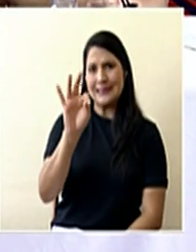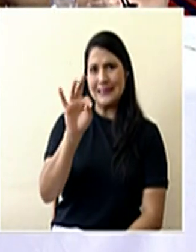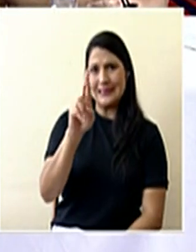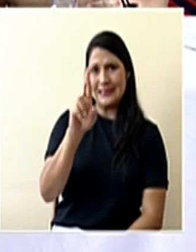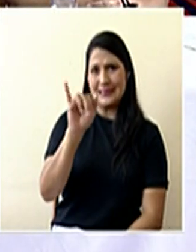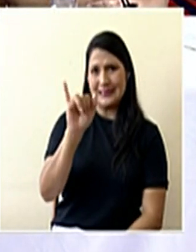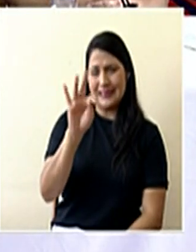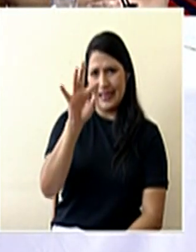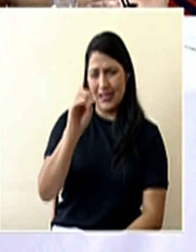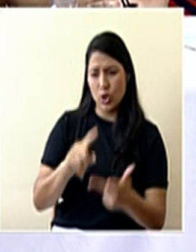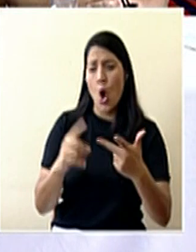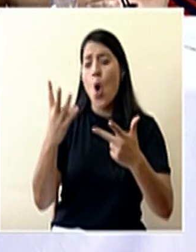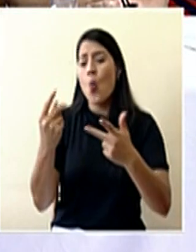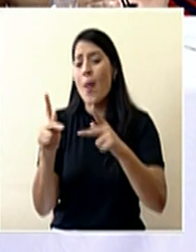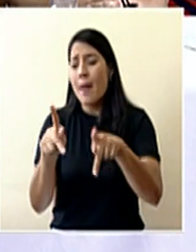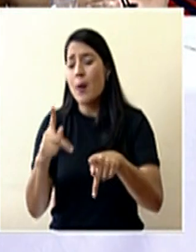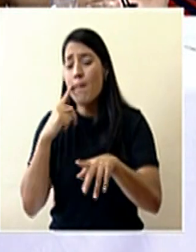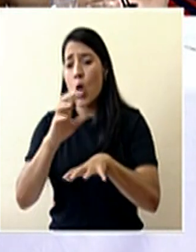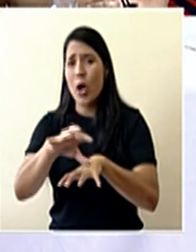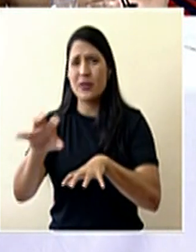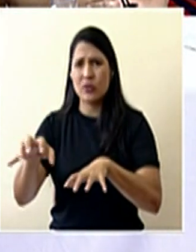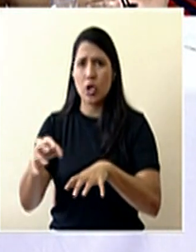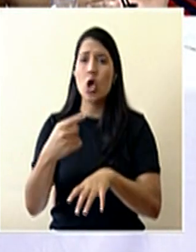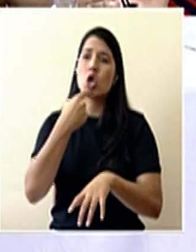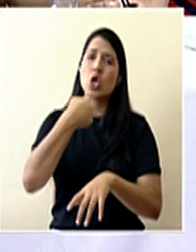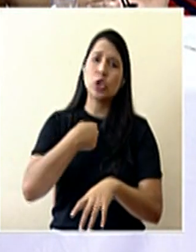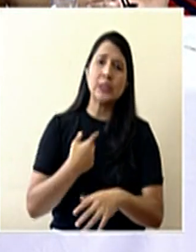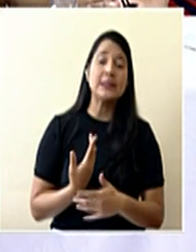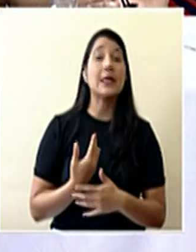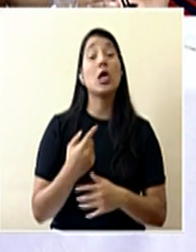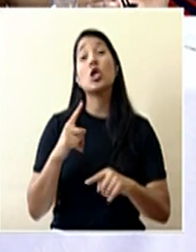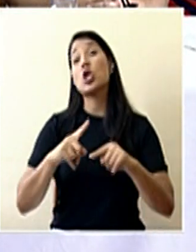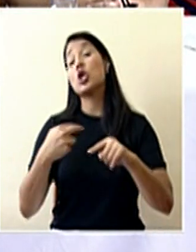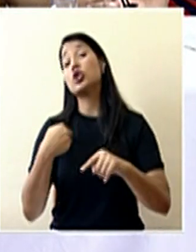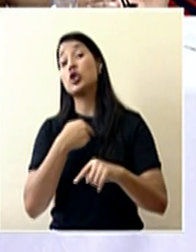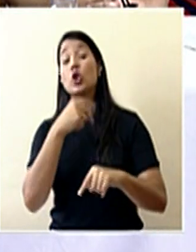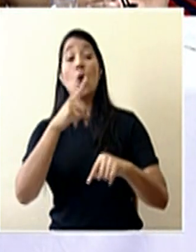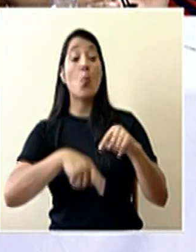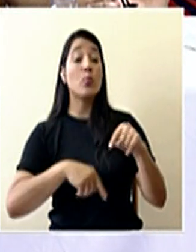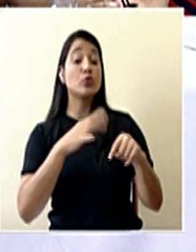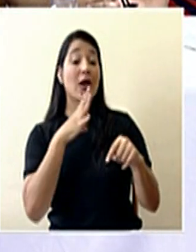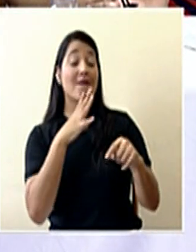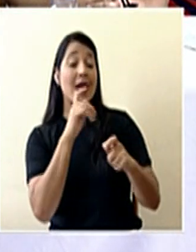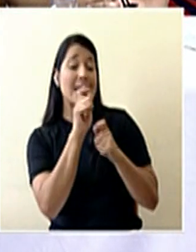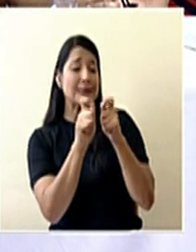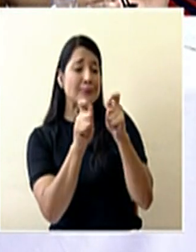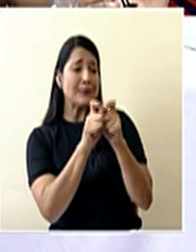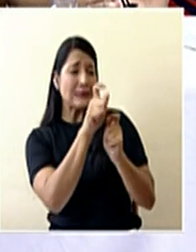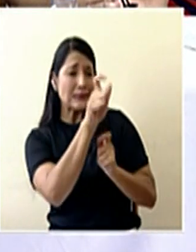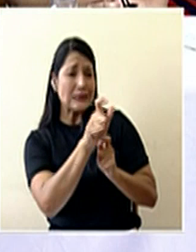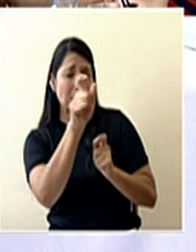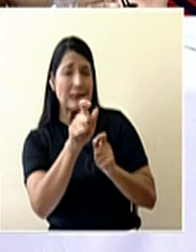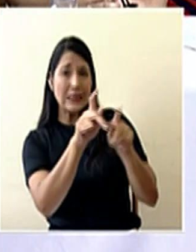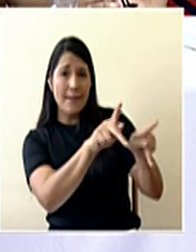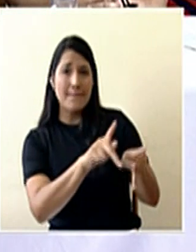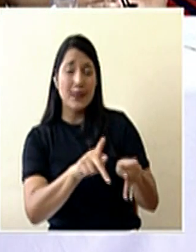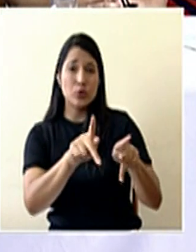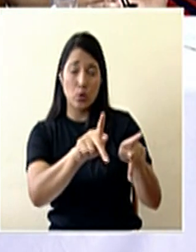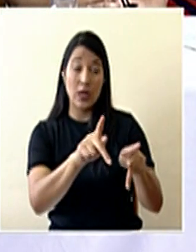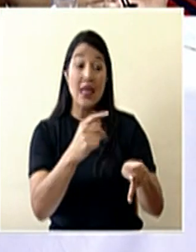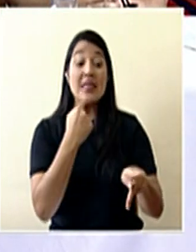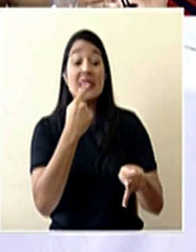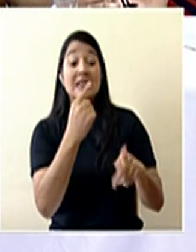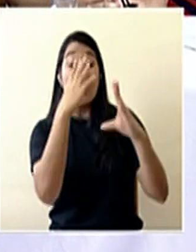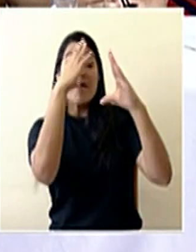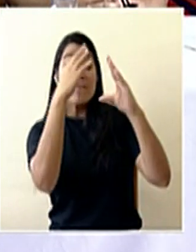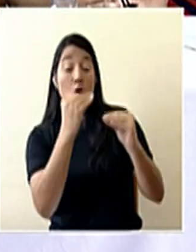cantón, nos han indicado una y otra vez que el Ministerio no entra en detalles de los pacientes, alegando en otras ocasiones que se trata de información sensible.